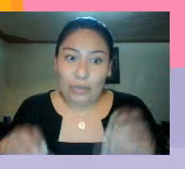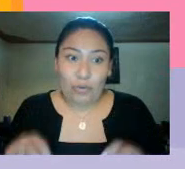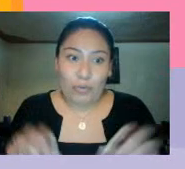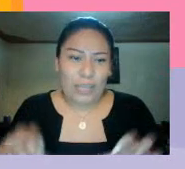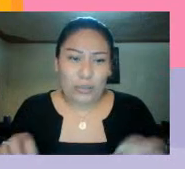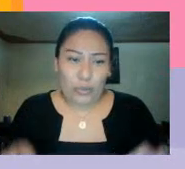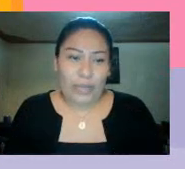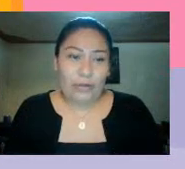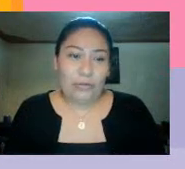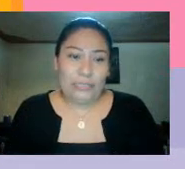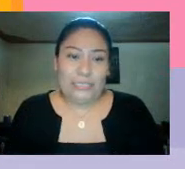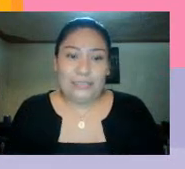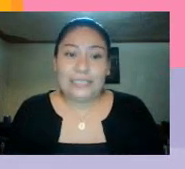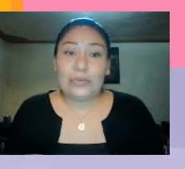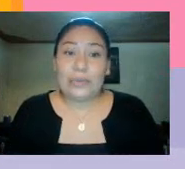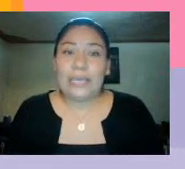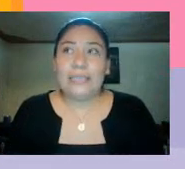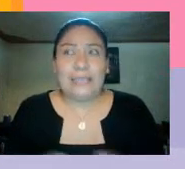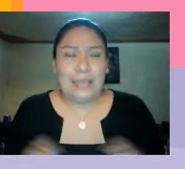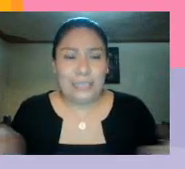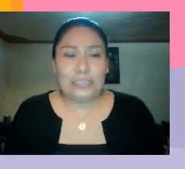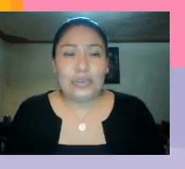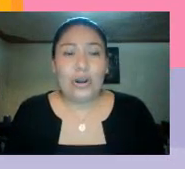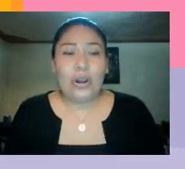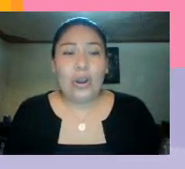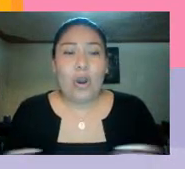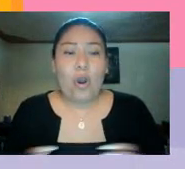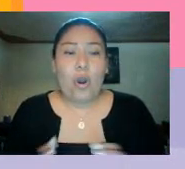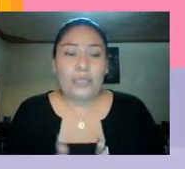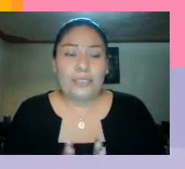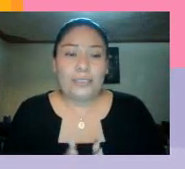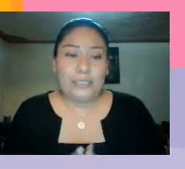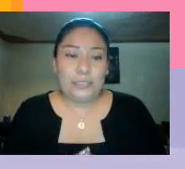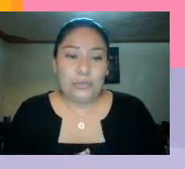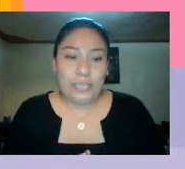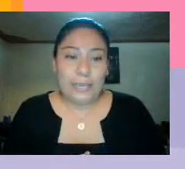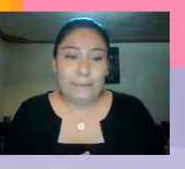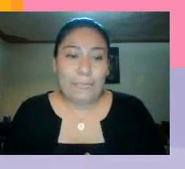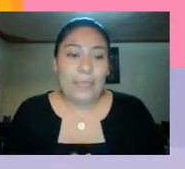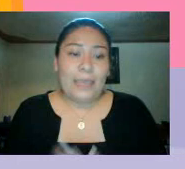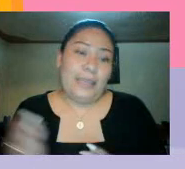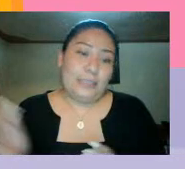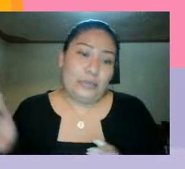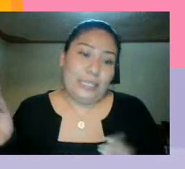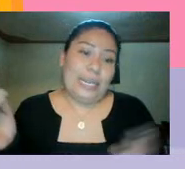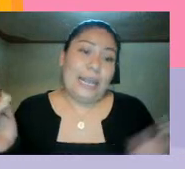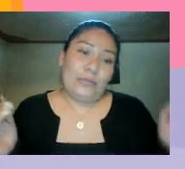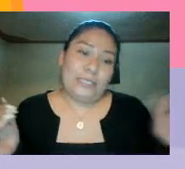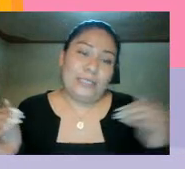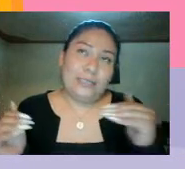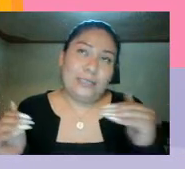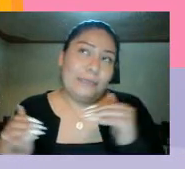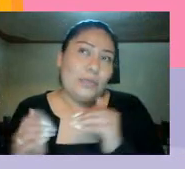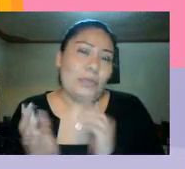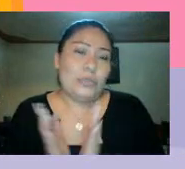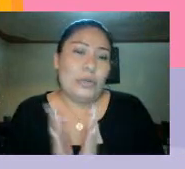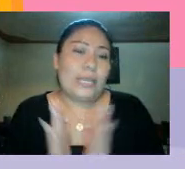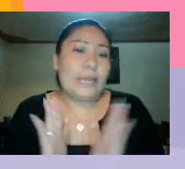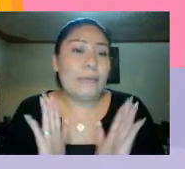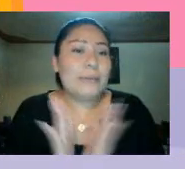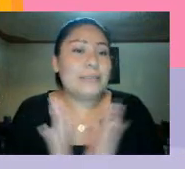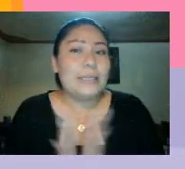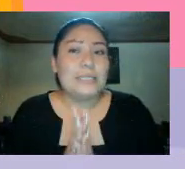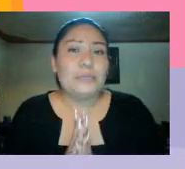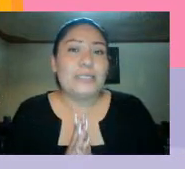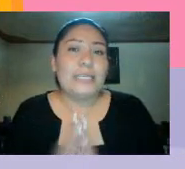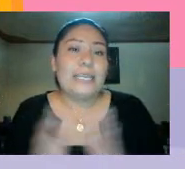la lluvia, truenos, inciso B, sale el sol, o inciso C, el sol, la nubecita está tapando al sol. ¿Qué va